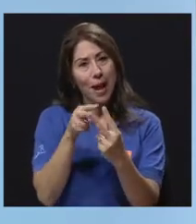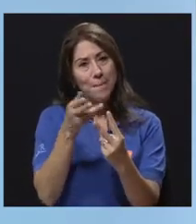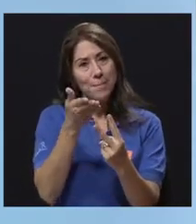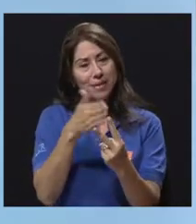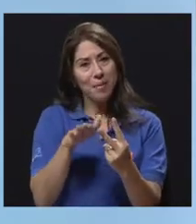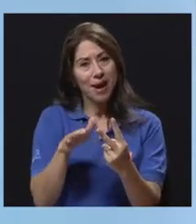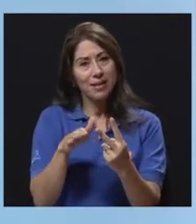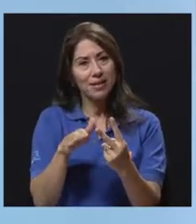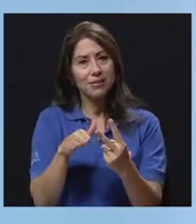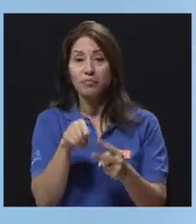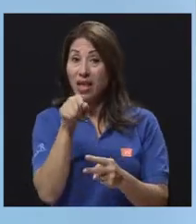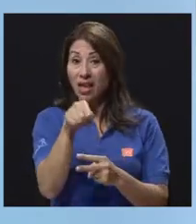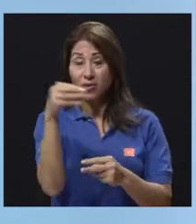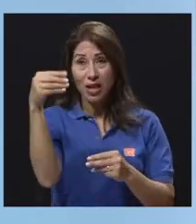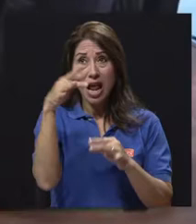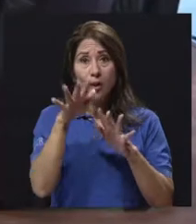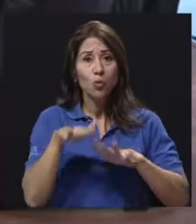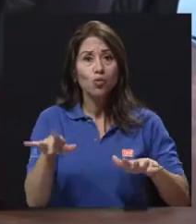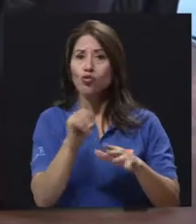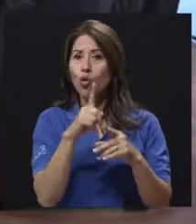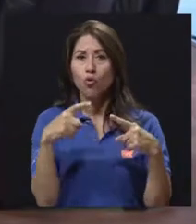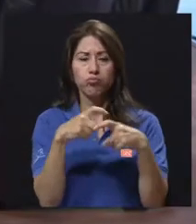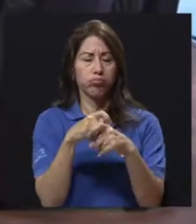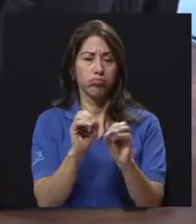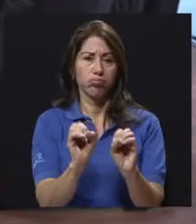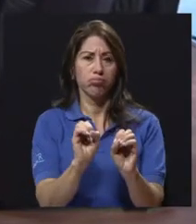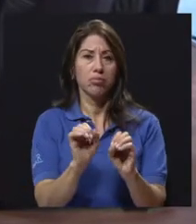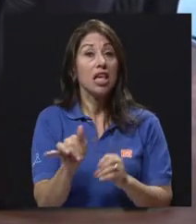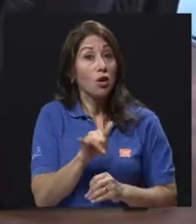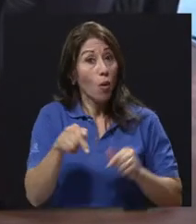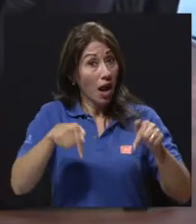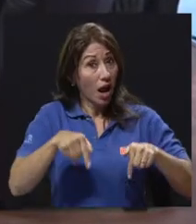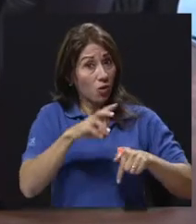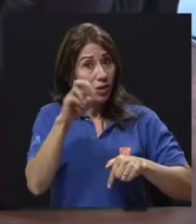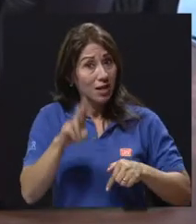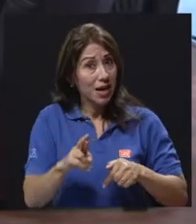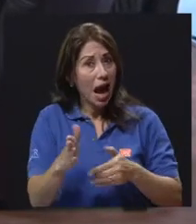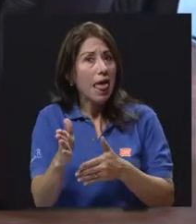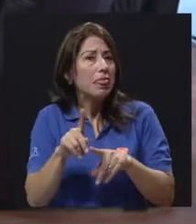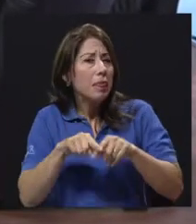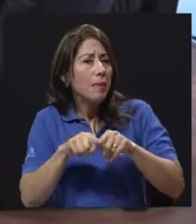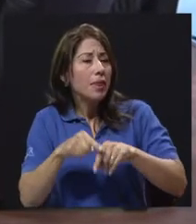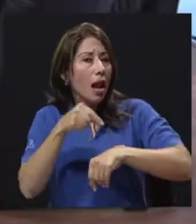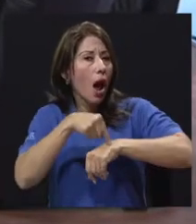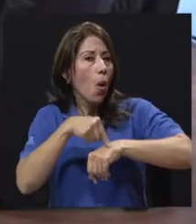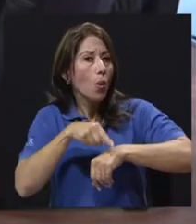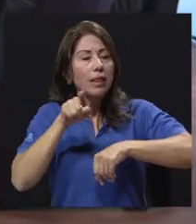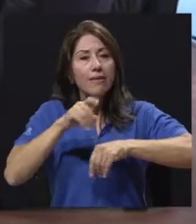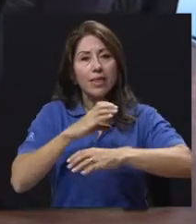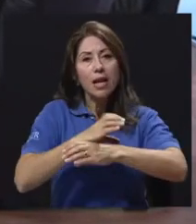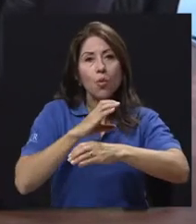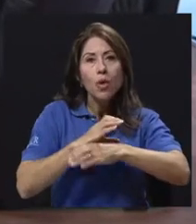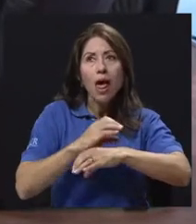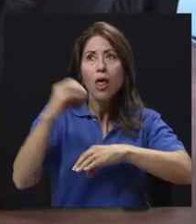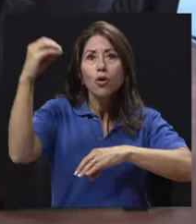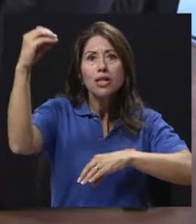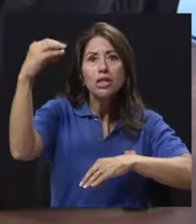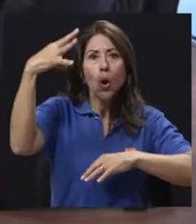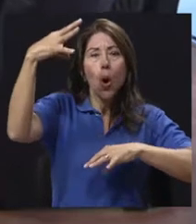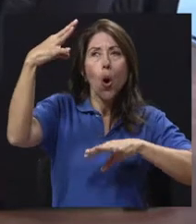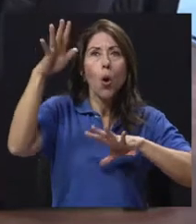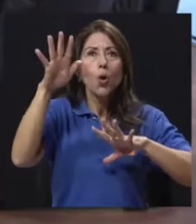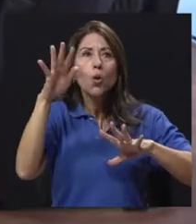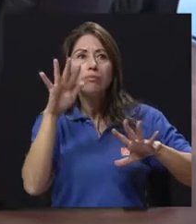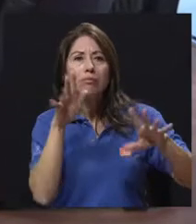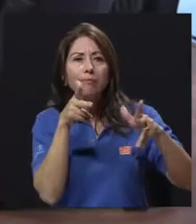se nos complicara, ¿verdad? Igual acá a ciertas horas hay que tener más cuidado con cómo pega el sol. Es cierto. Es más